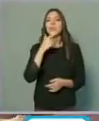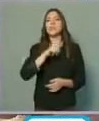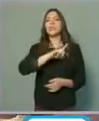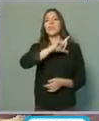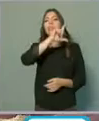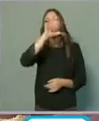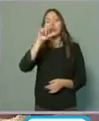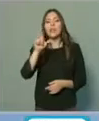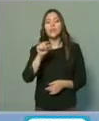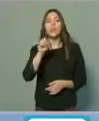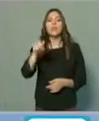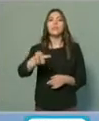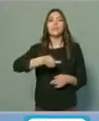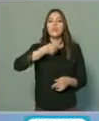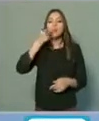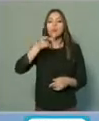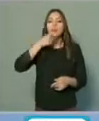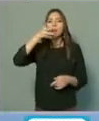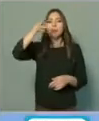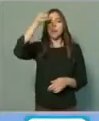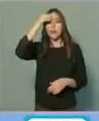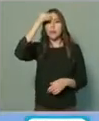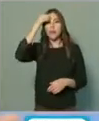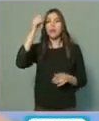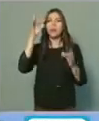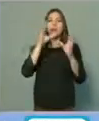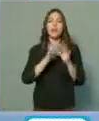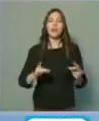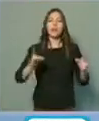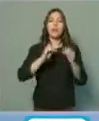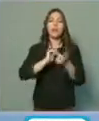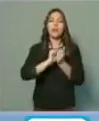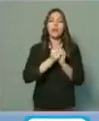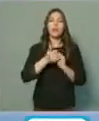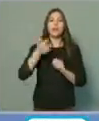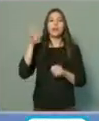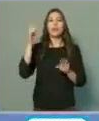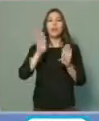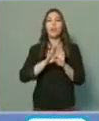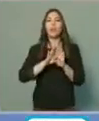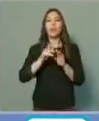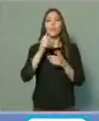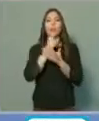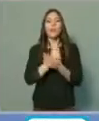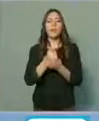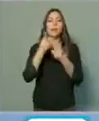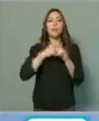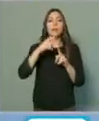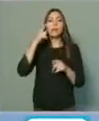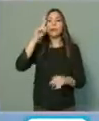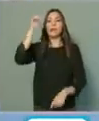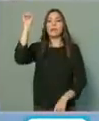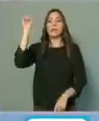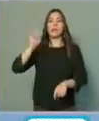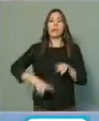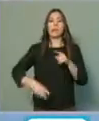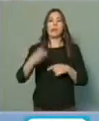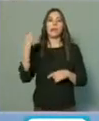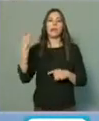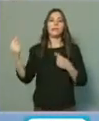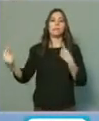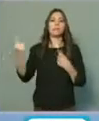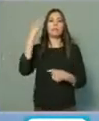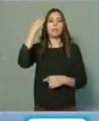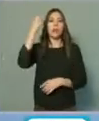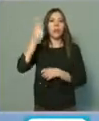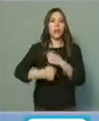coaching cognitivo, PNL, hipnosis ericksoniana, quitarme ese anclaje de años. Entonces, esta es la gran responsabilidad de los